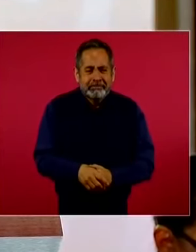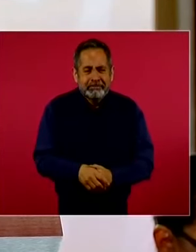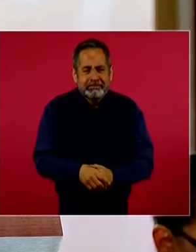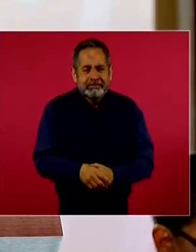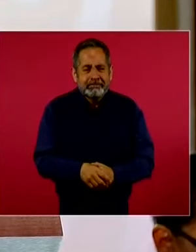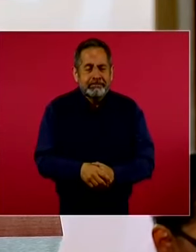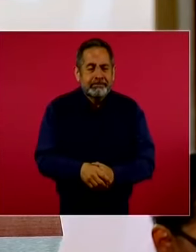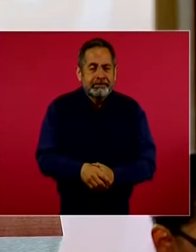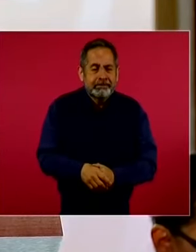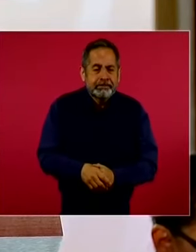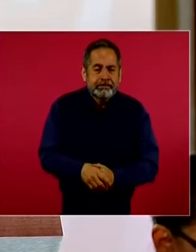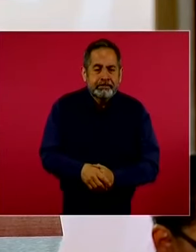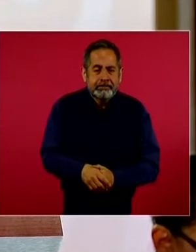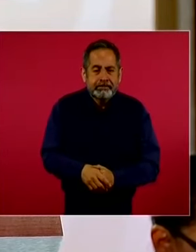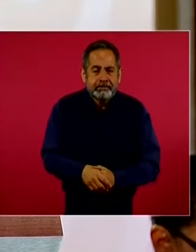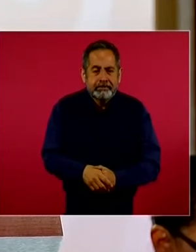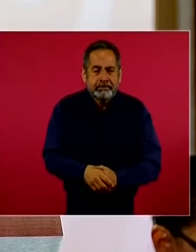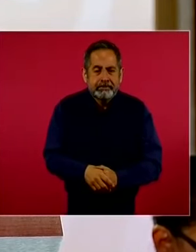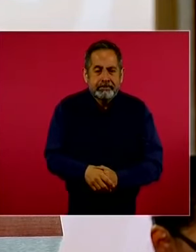Traen